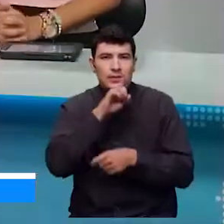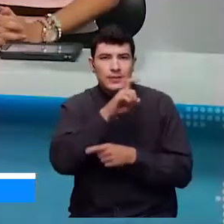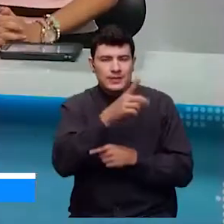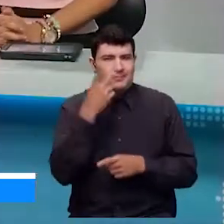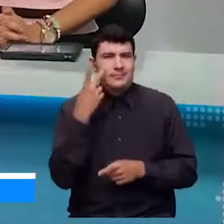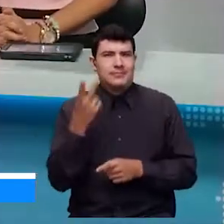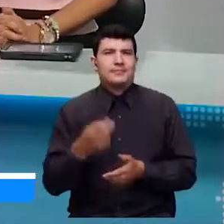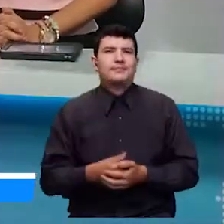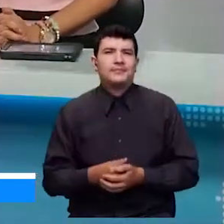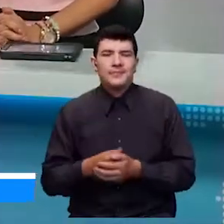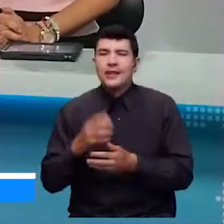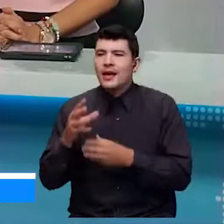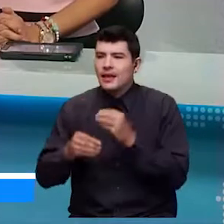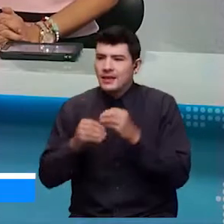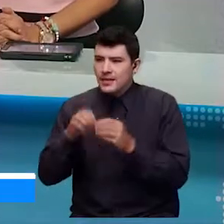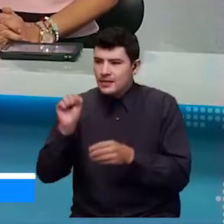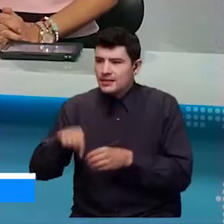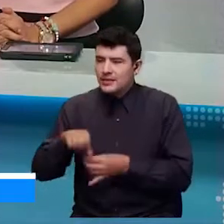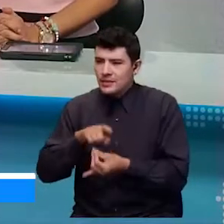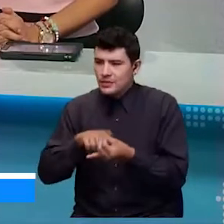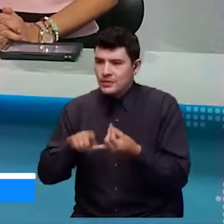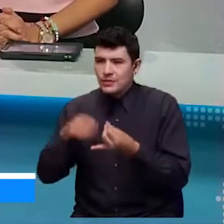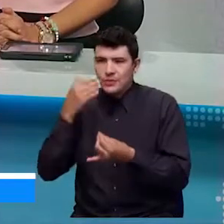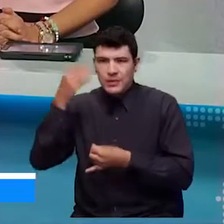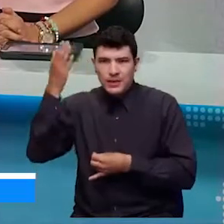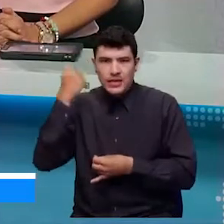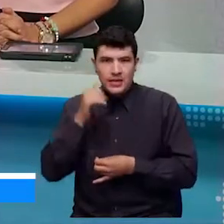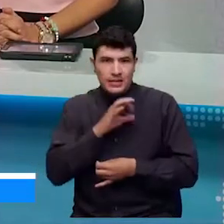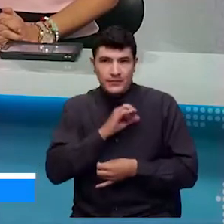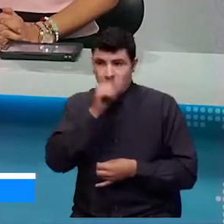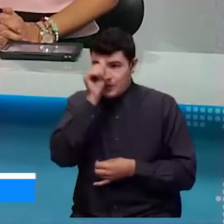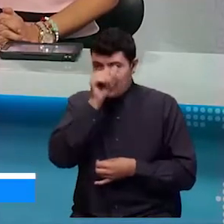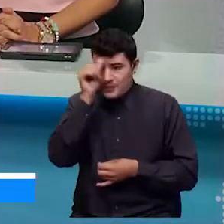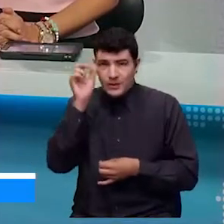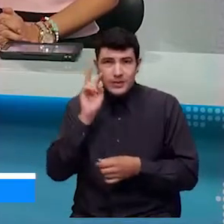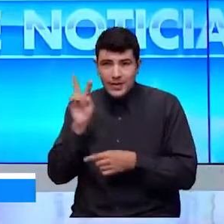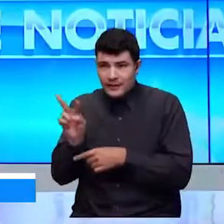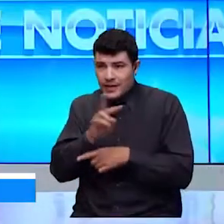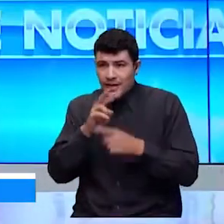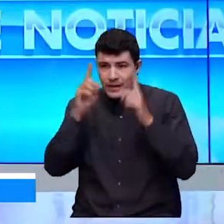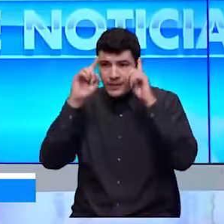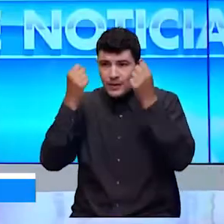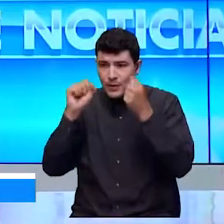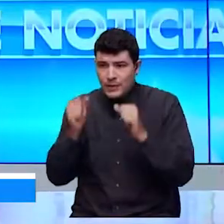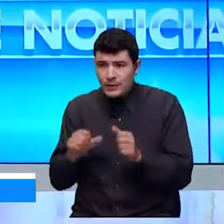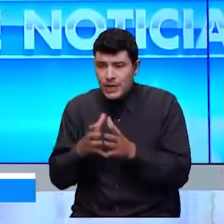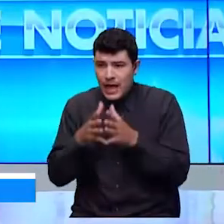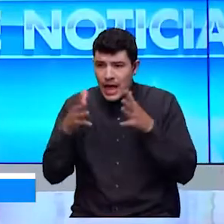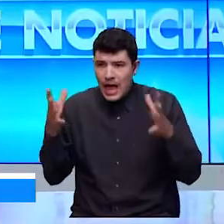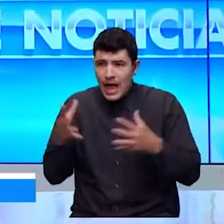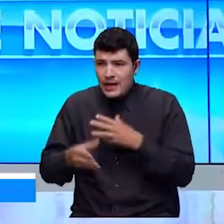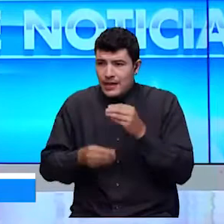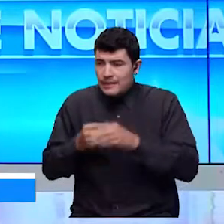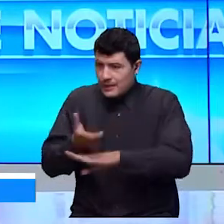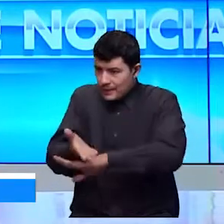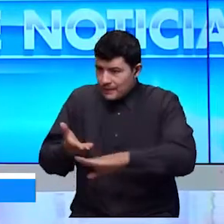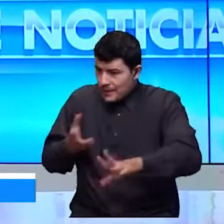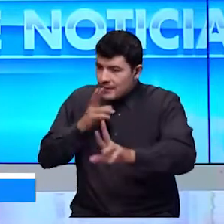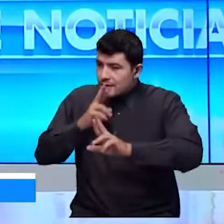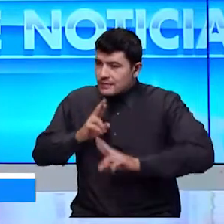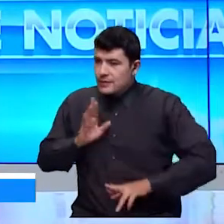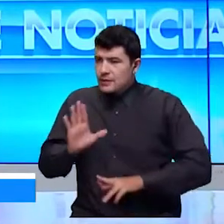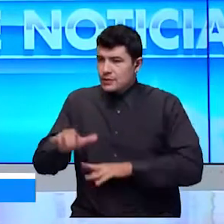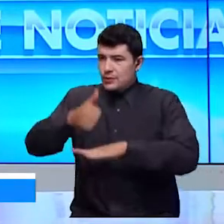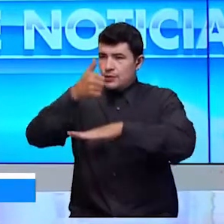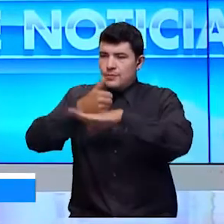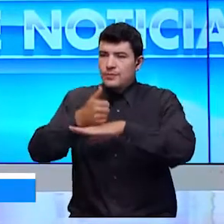Bucaramanga. María Angélica, y es que durante los casos registrados durante el fin de semana, la preocupación se hace mucho mayor y exigen respuestas a las